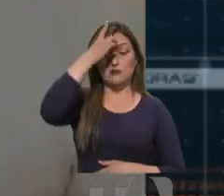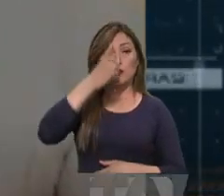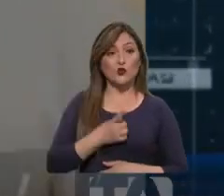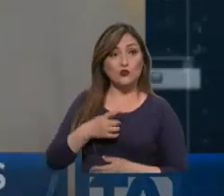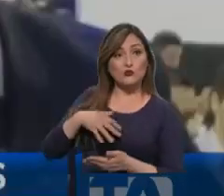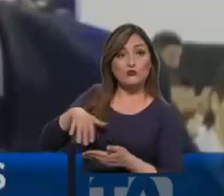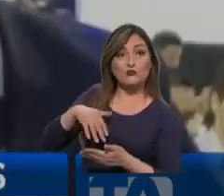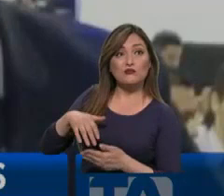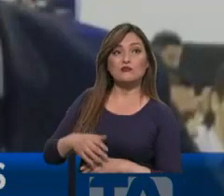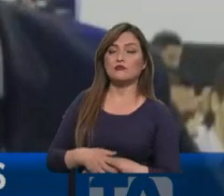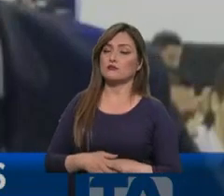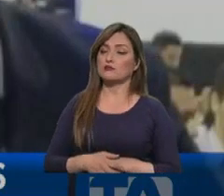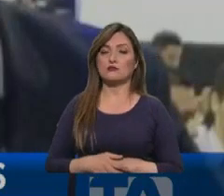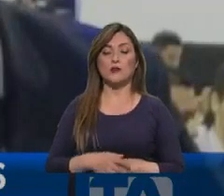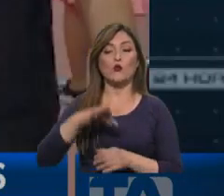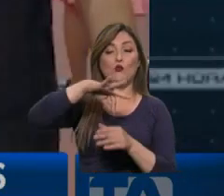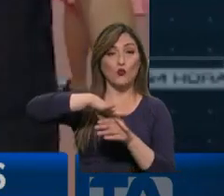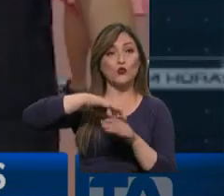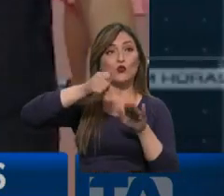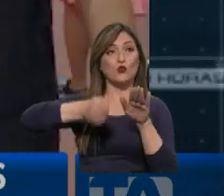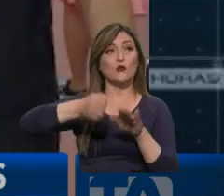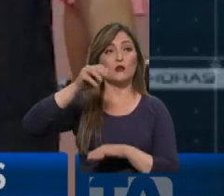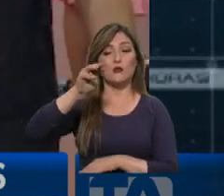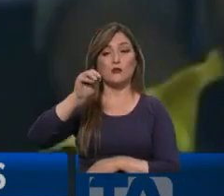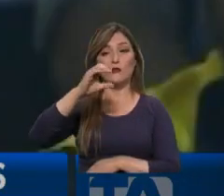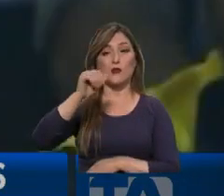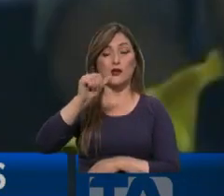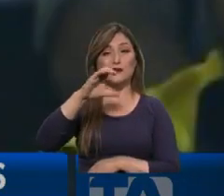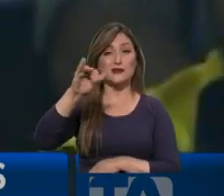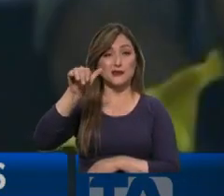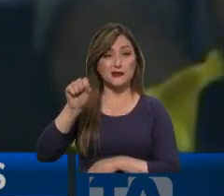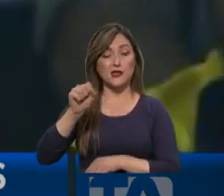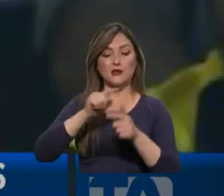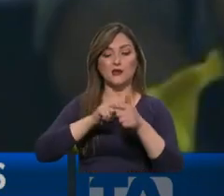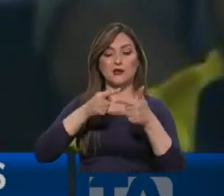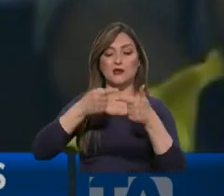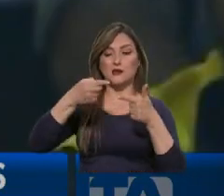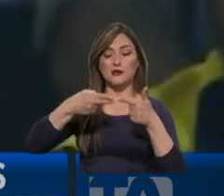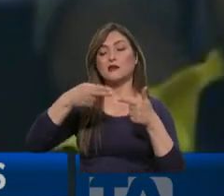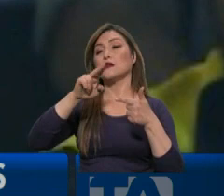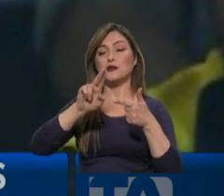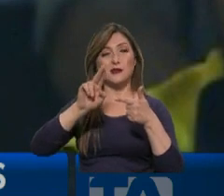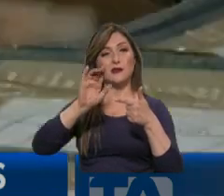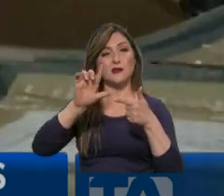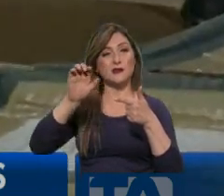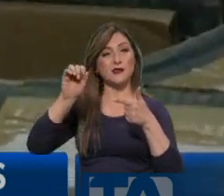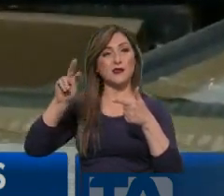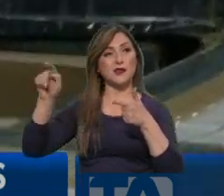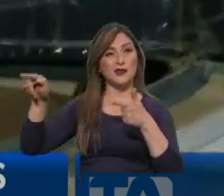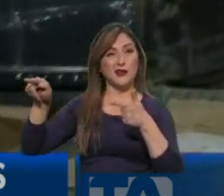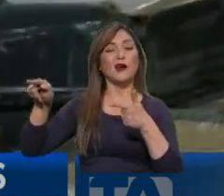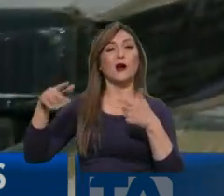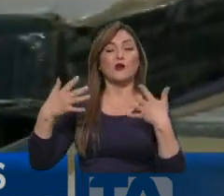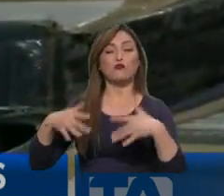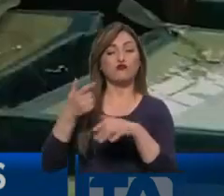levantado cuestionamientos, pues con votos de los jueces Macías y Guillén, se otorgó un habeas corpus en favor de Jacobo Bucarán, que obliga